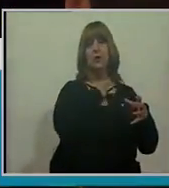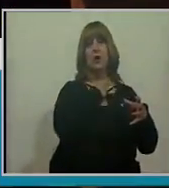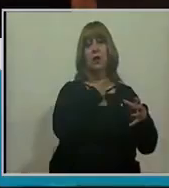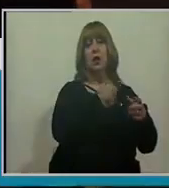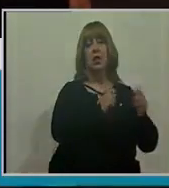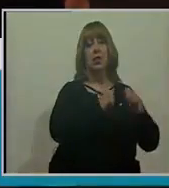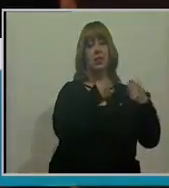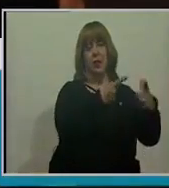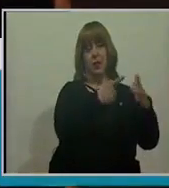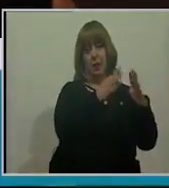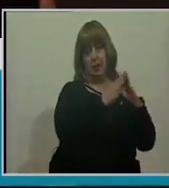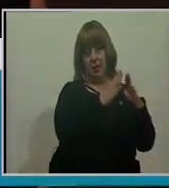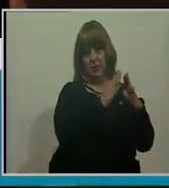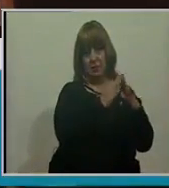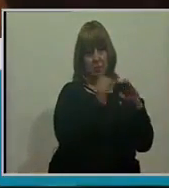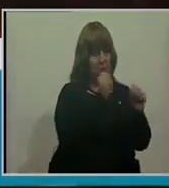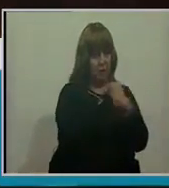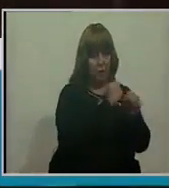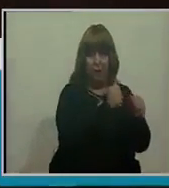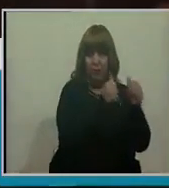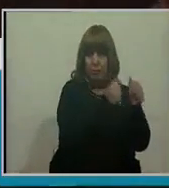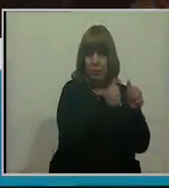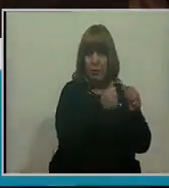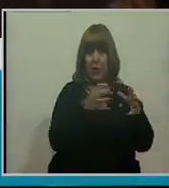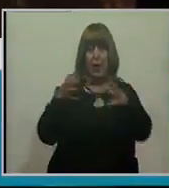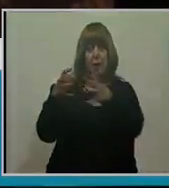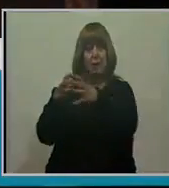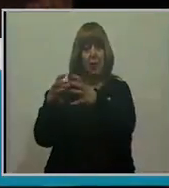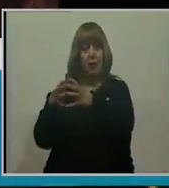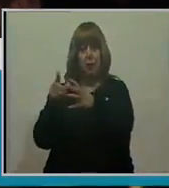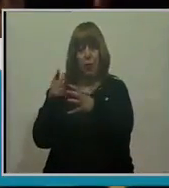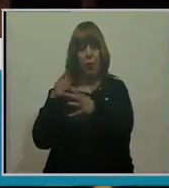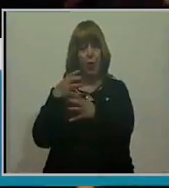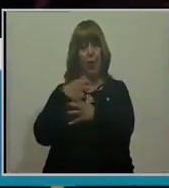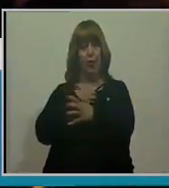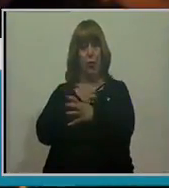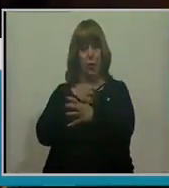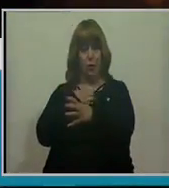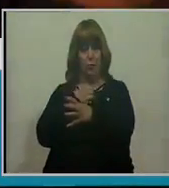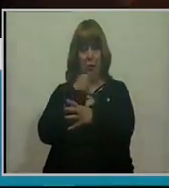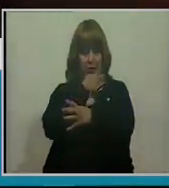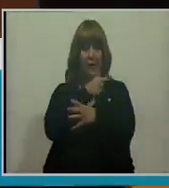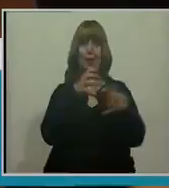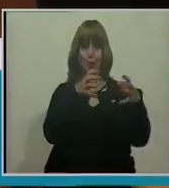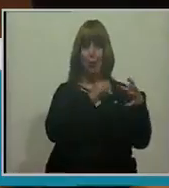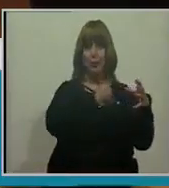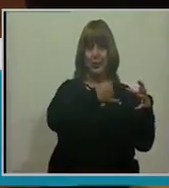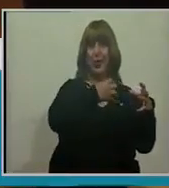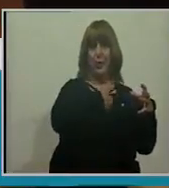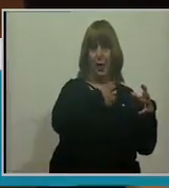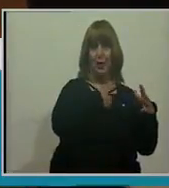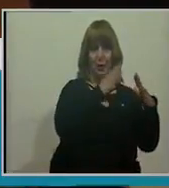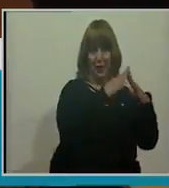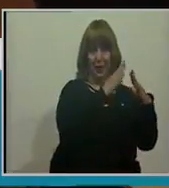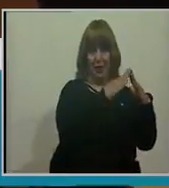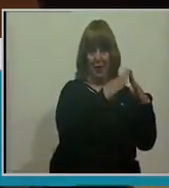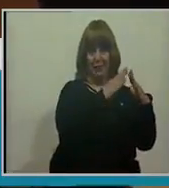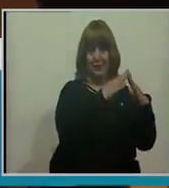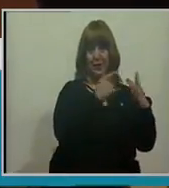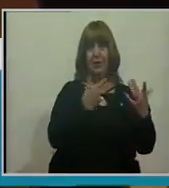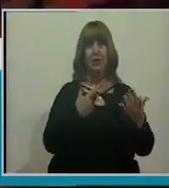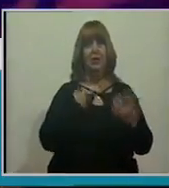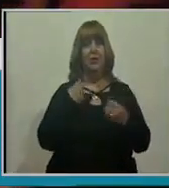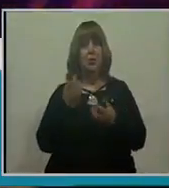nacionales dijeron en horas del mediodía que Procrear no tiene intermediarios, que lo ocurrido en la estafa en Mendoza es